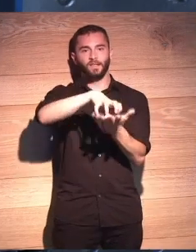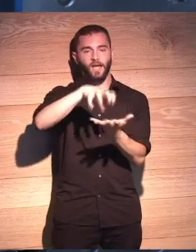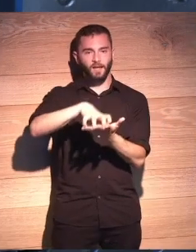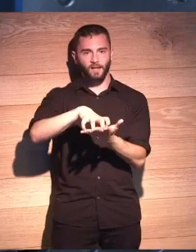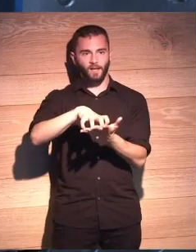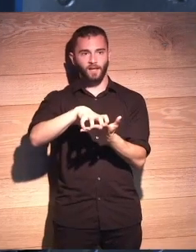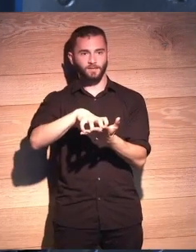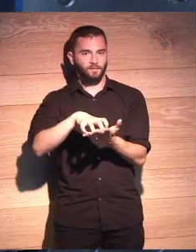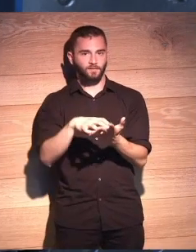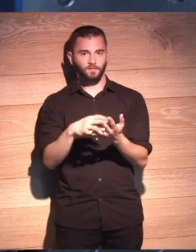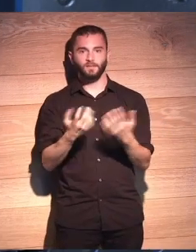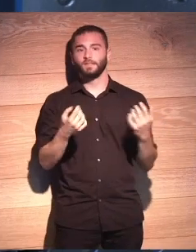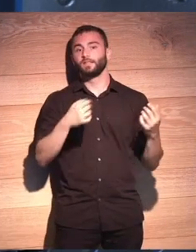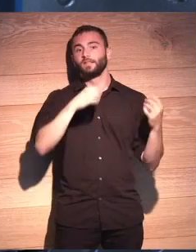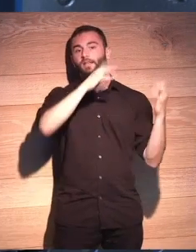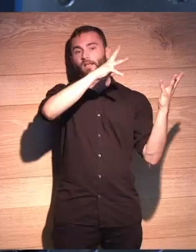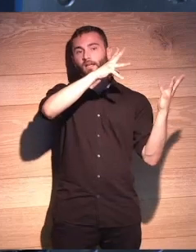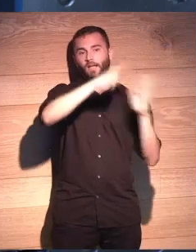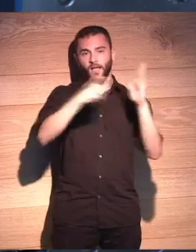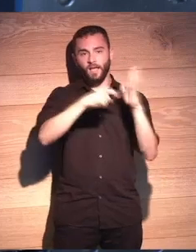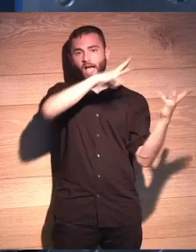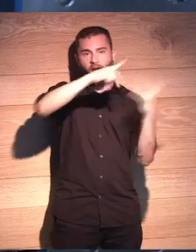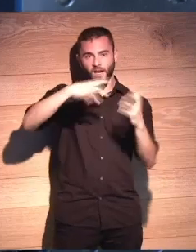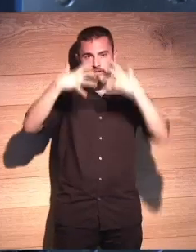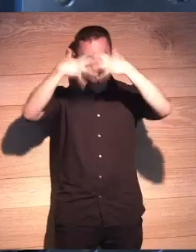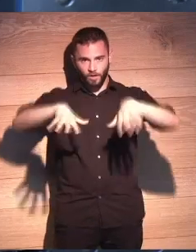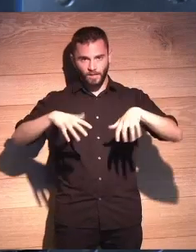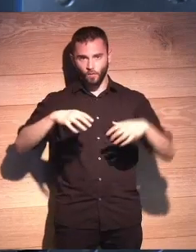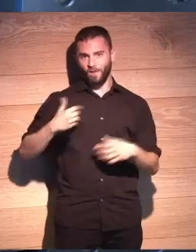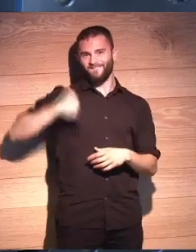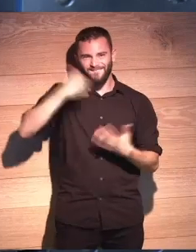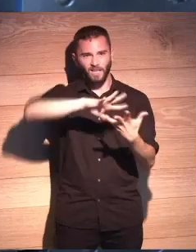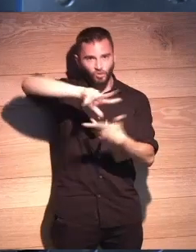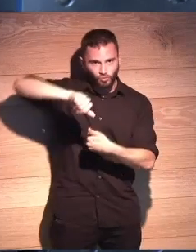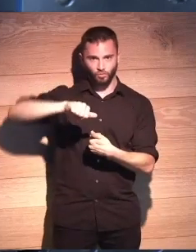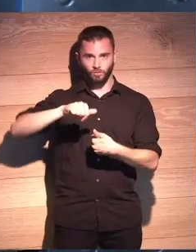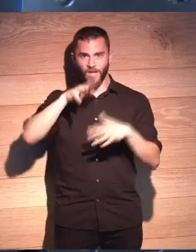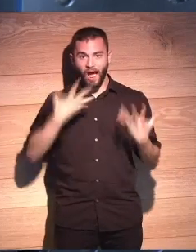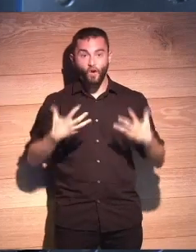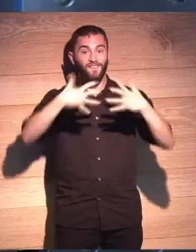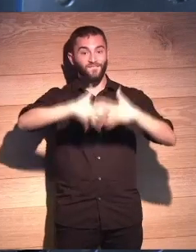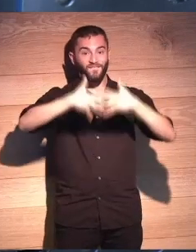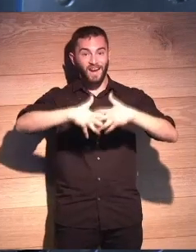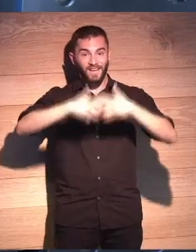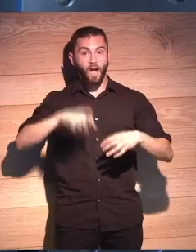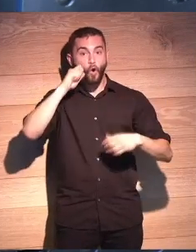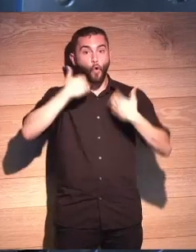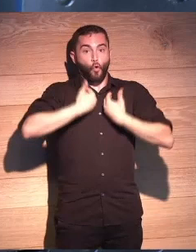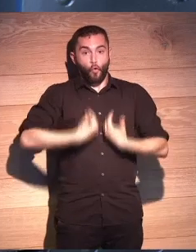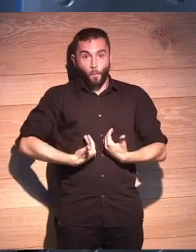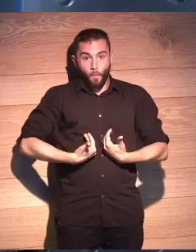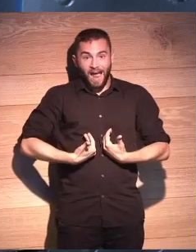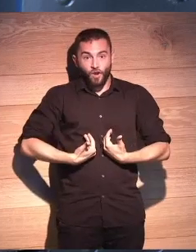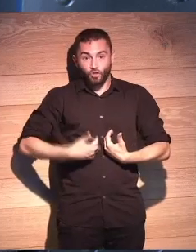de algoritmos y de fake news, y ahora lo que hay ya es fábricas de humanos sintéticos que nos